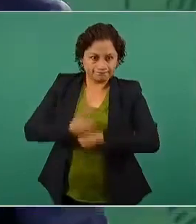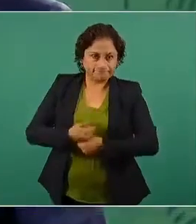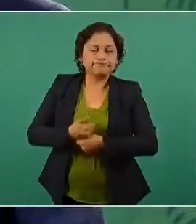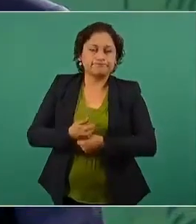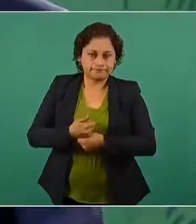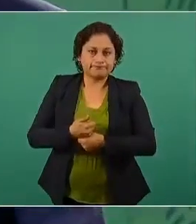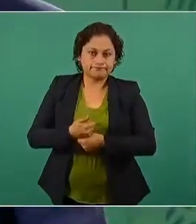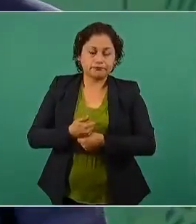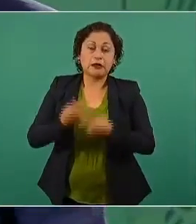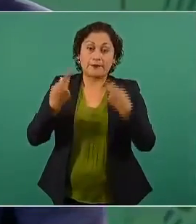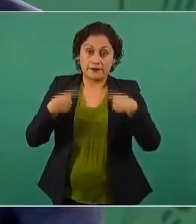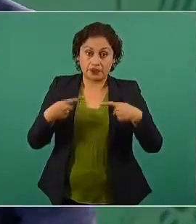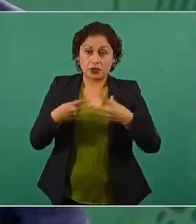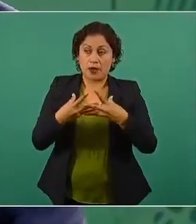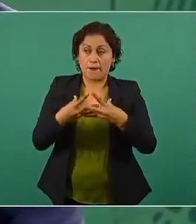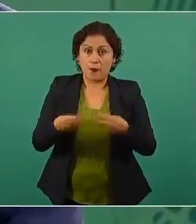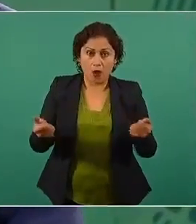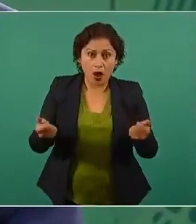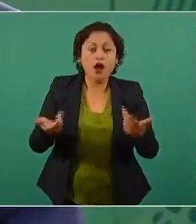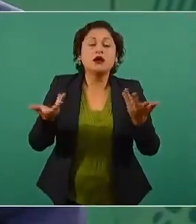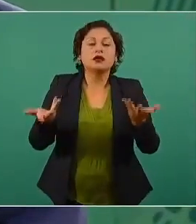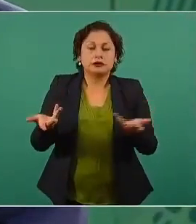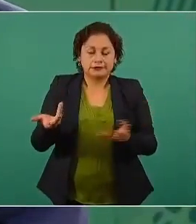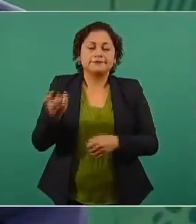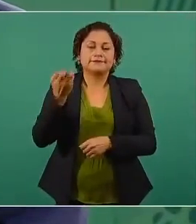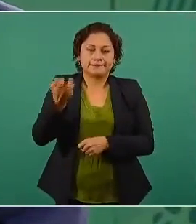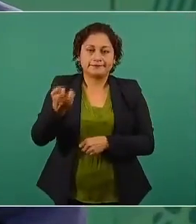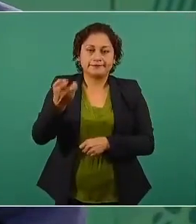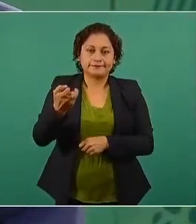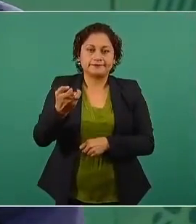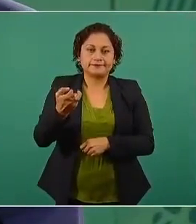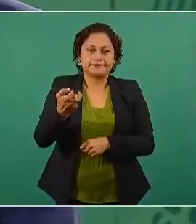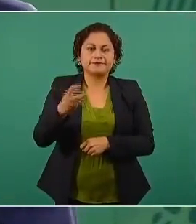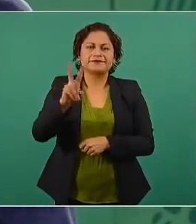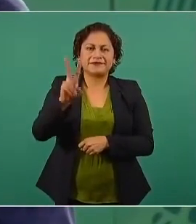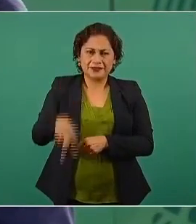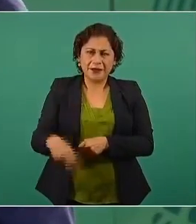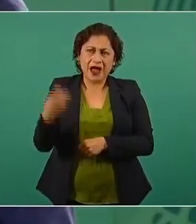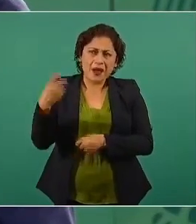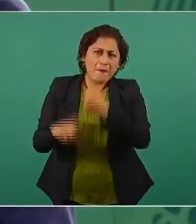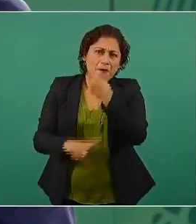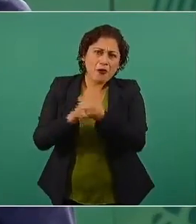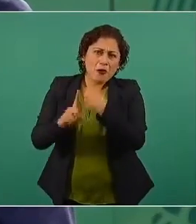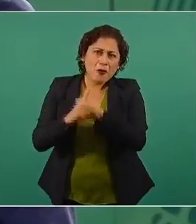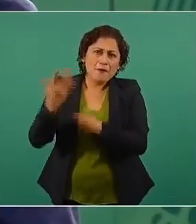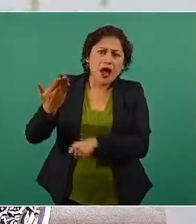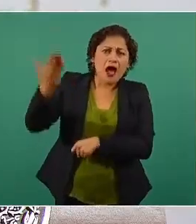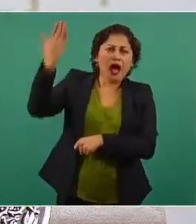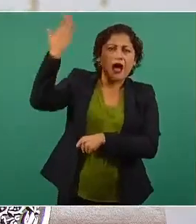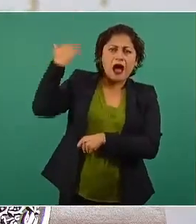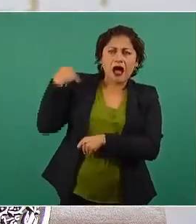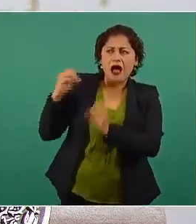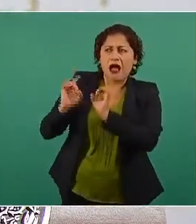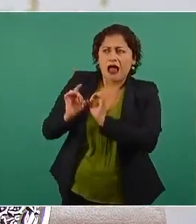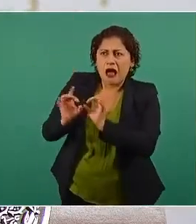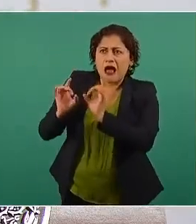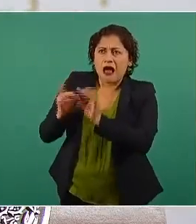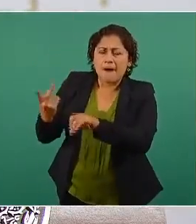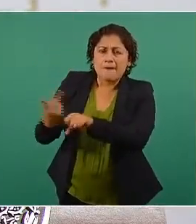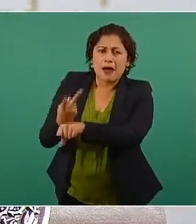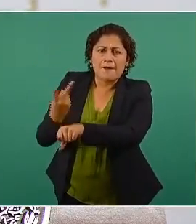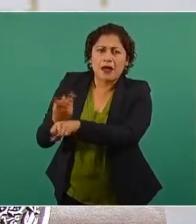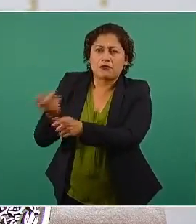los desaparecidos. Todo esto que heredamos de la época de